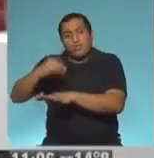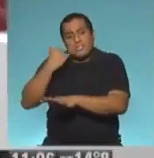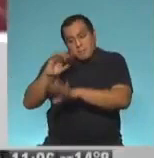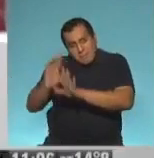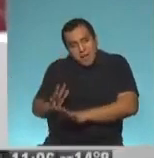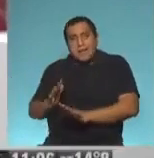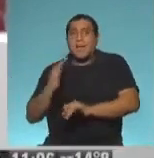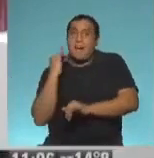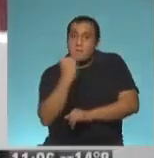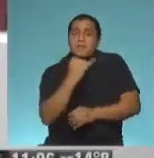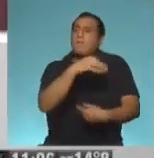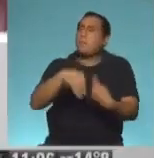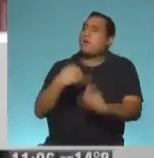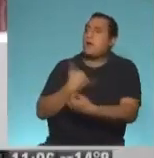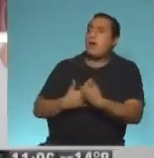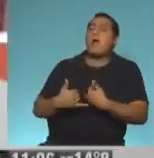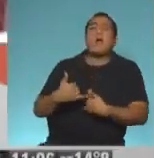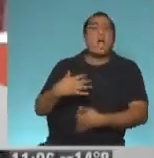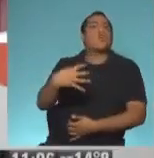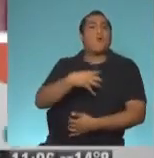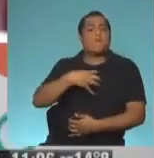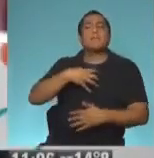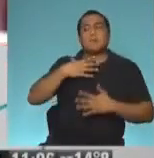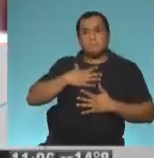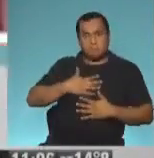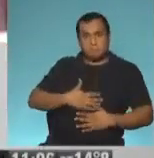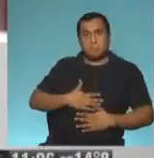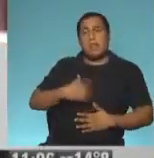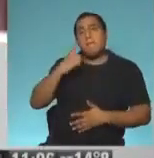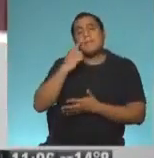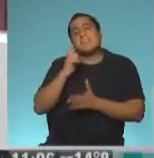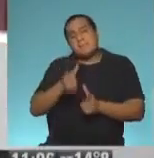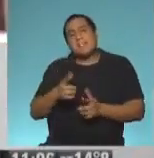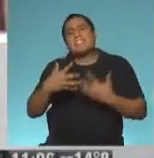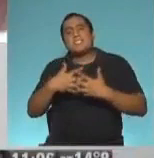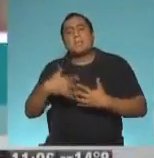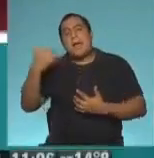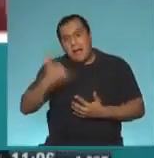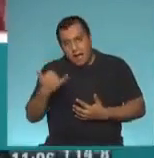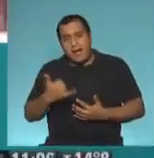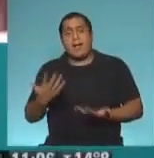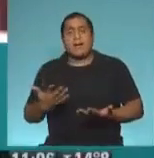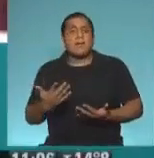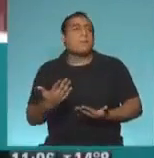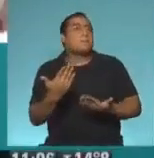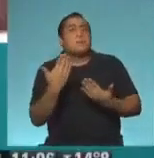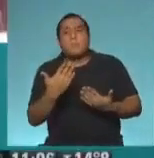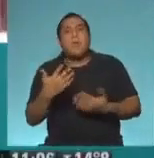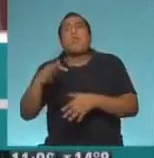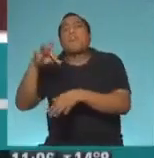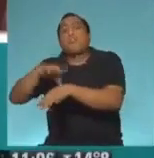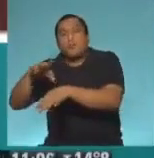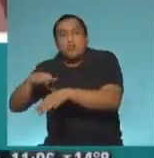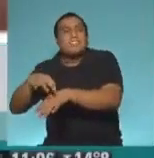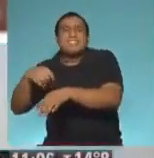preparados, también hace que las familias confíen en eso y también crear un sistema que también pueden referirse a su médico de referencia, a su médico